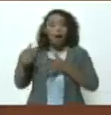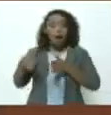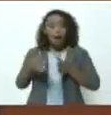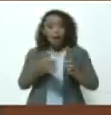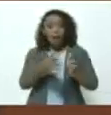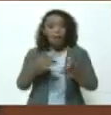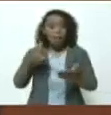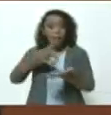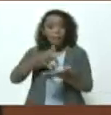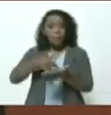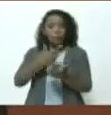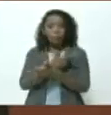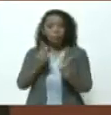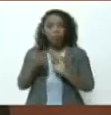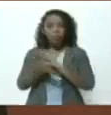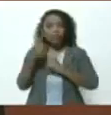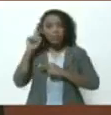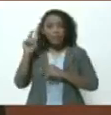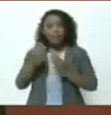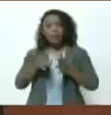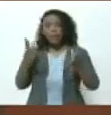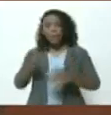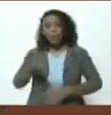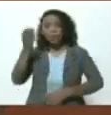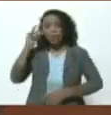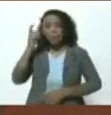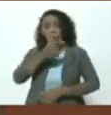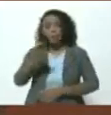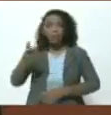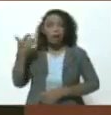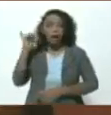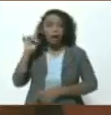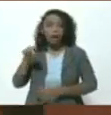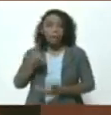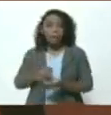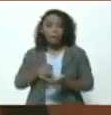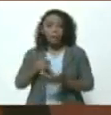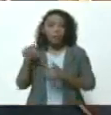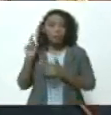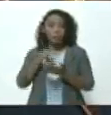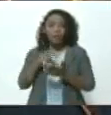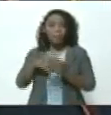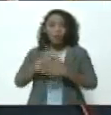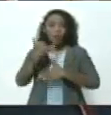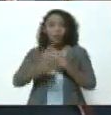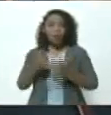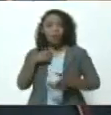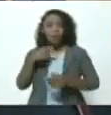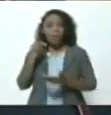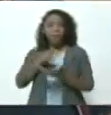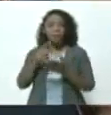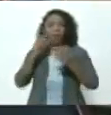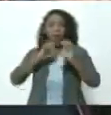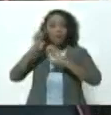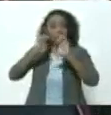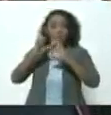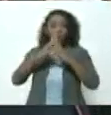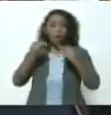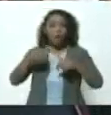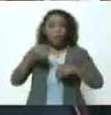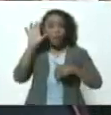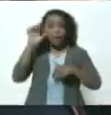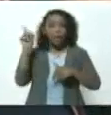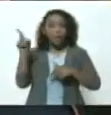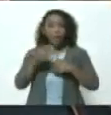con elenco de gran trayectoria, pero también con personas que han estado llegando a este proyecto a través de los castings que se han hecho por todo el país.